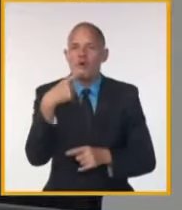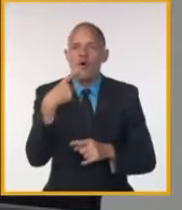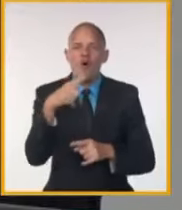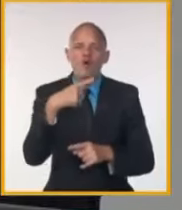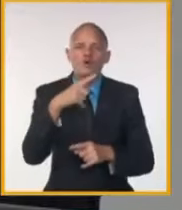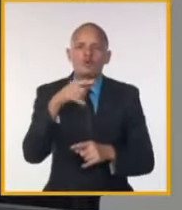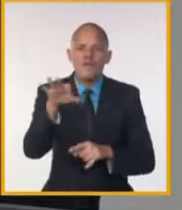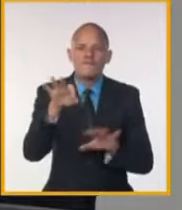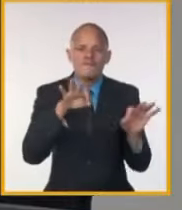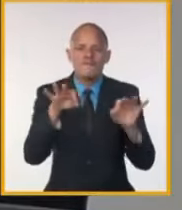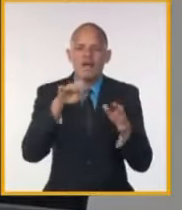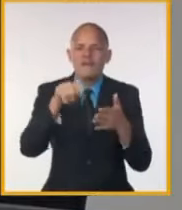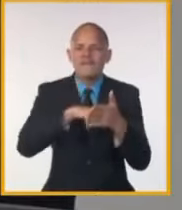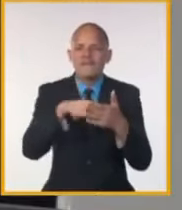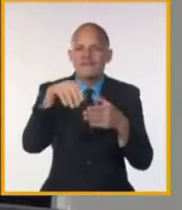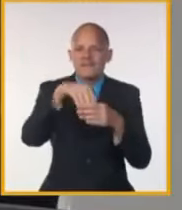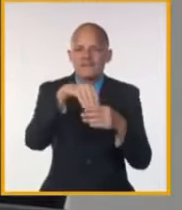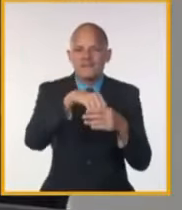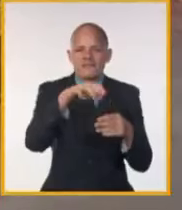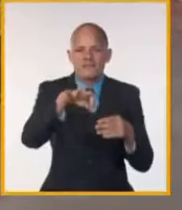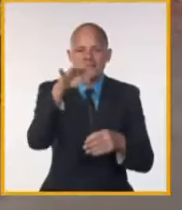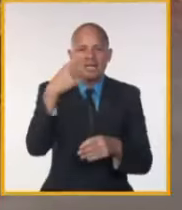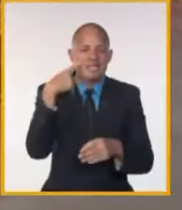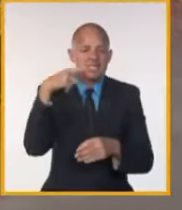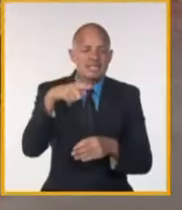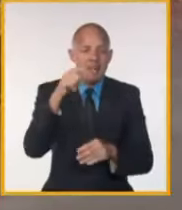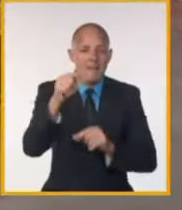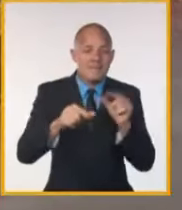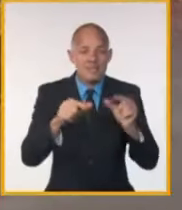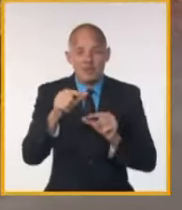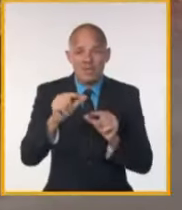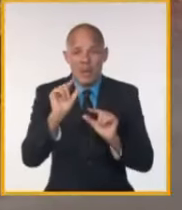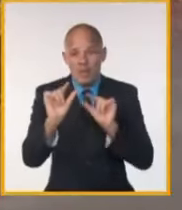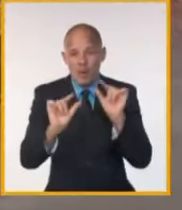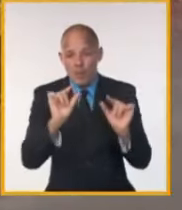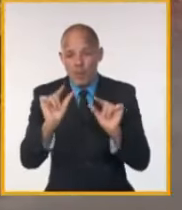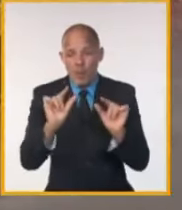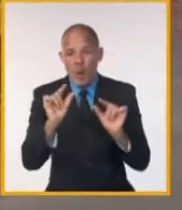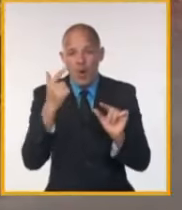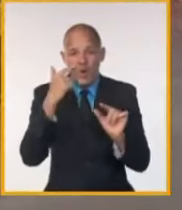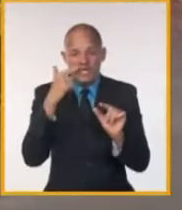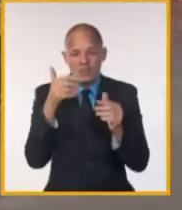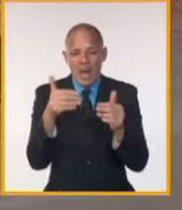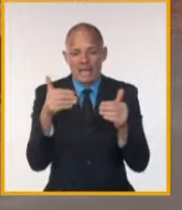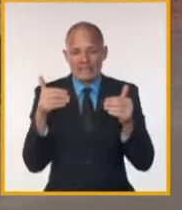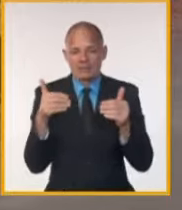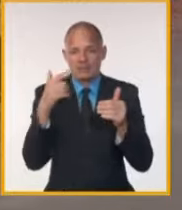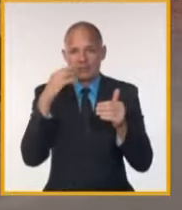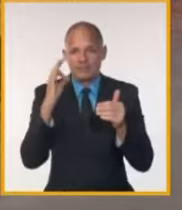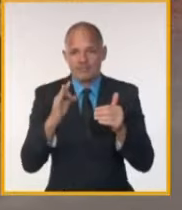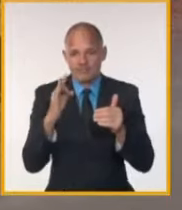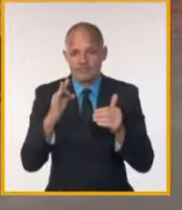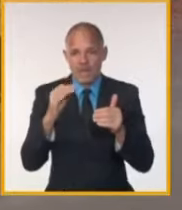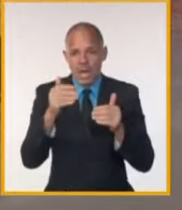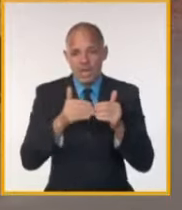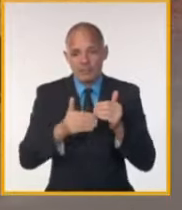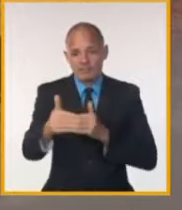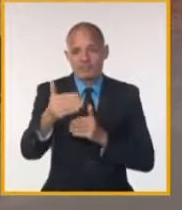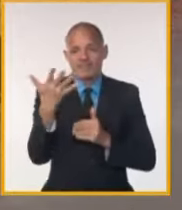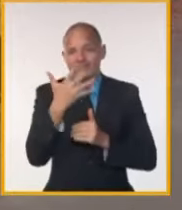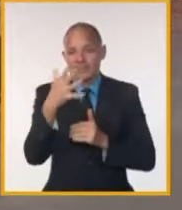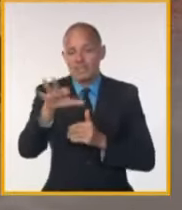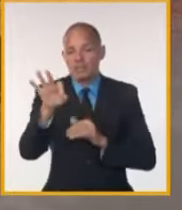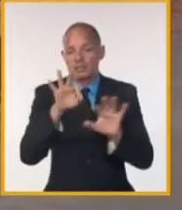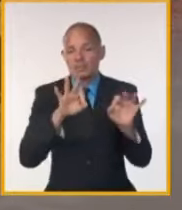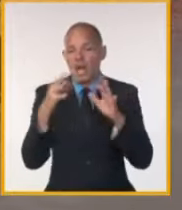municipales pero sobre todo mirando de aquí en adelante a lo que va a ser después la elección de los legisladores a nivel